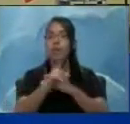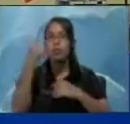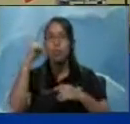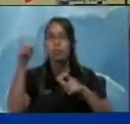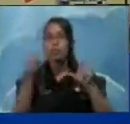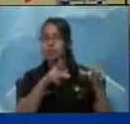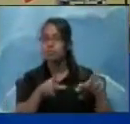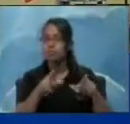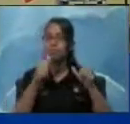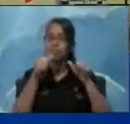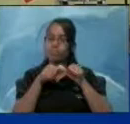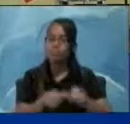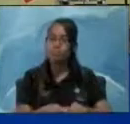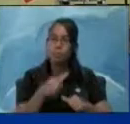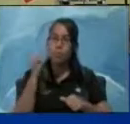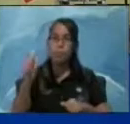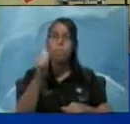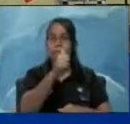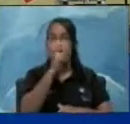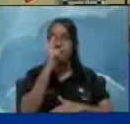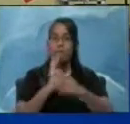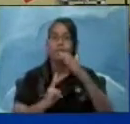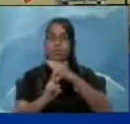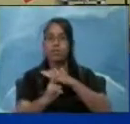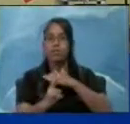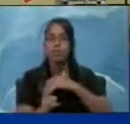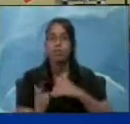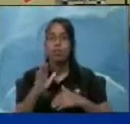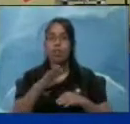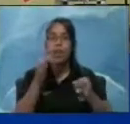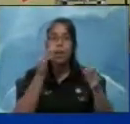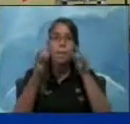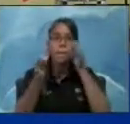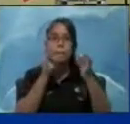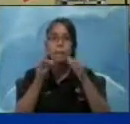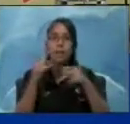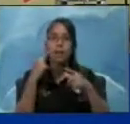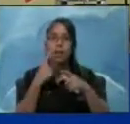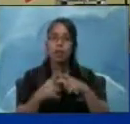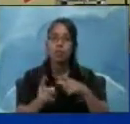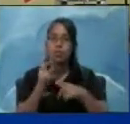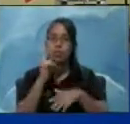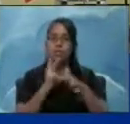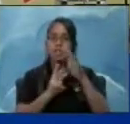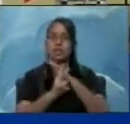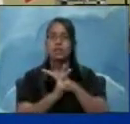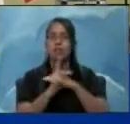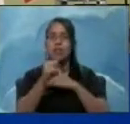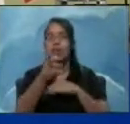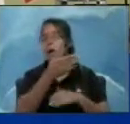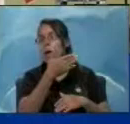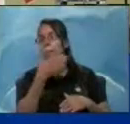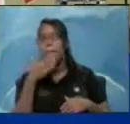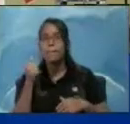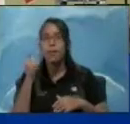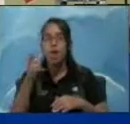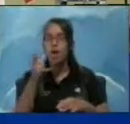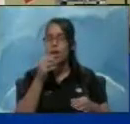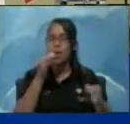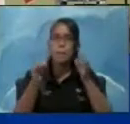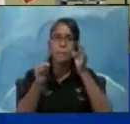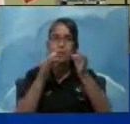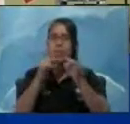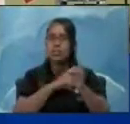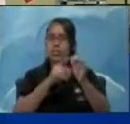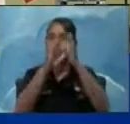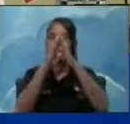lado sino que cada versículo explica al otro versículo la mejor explicación de